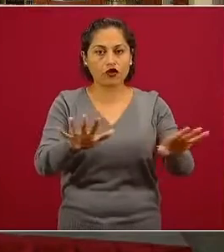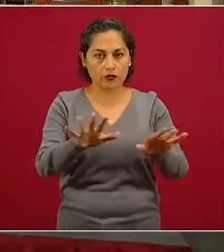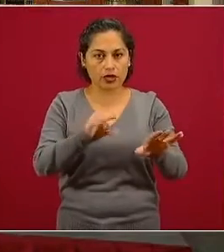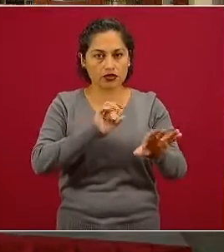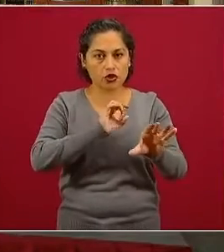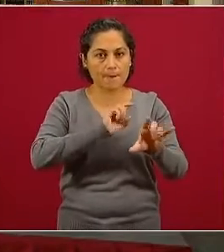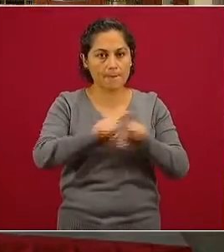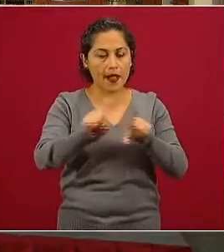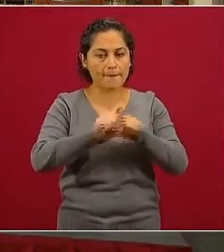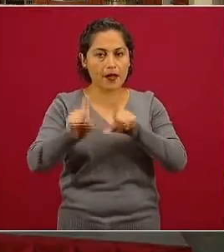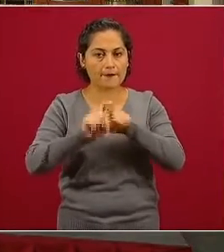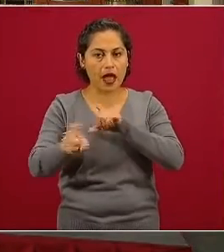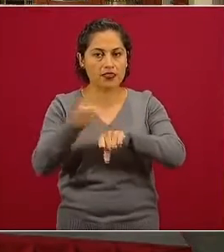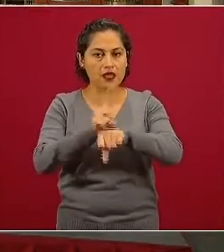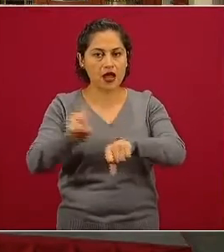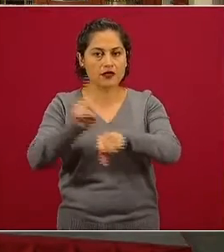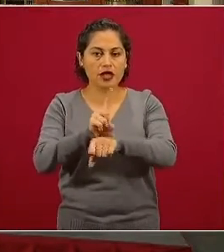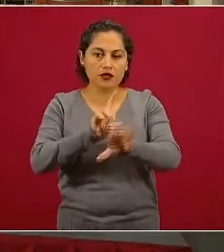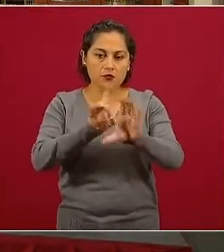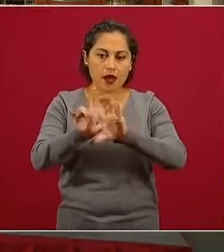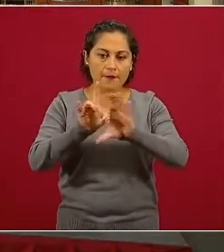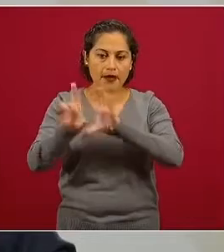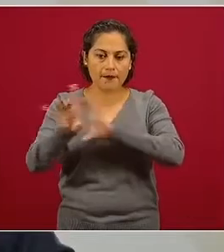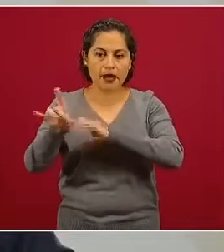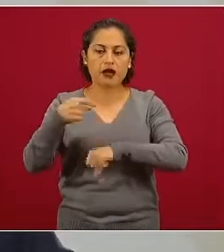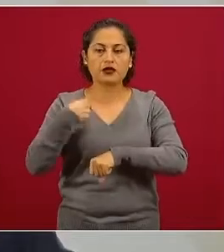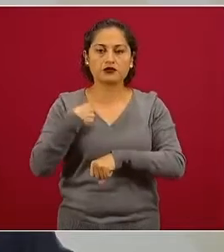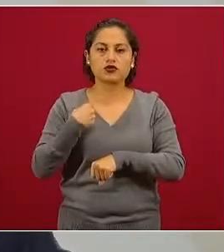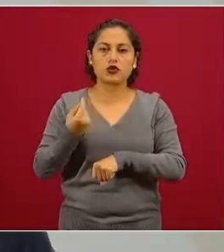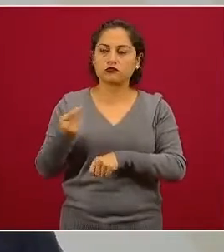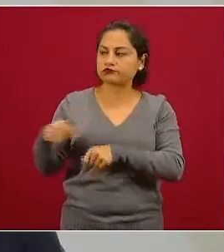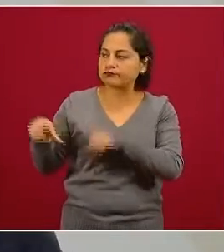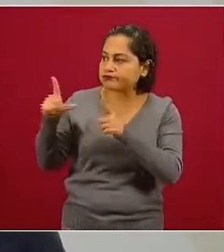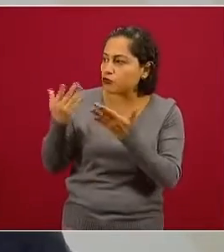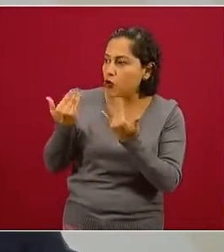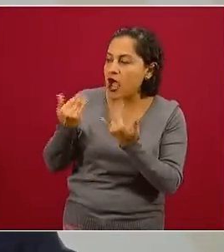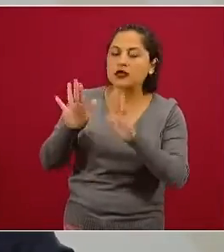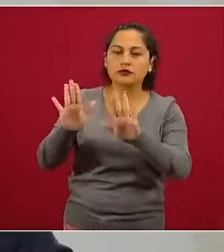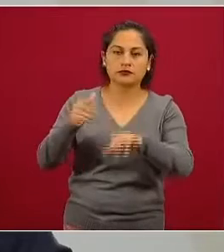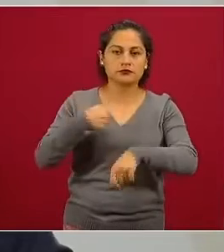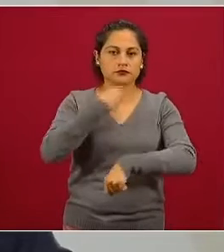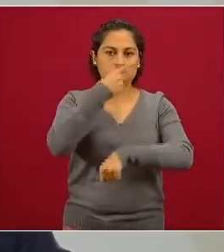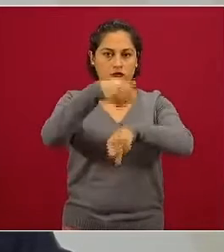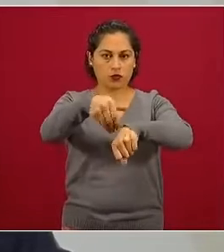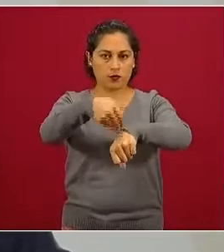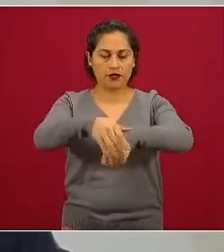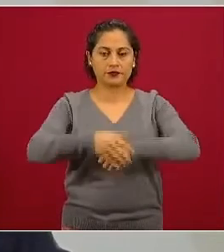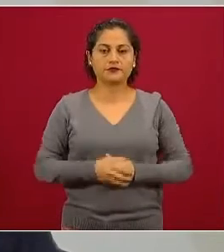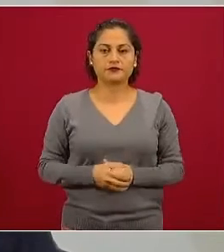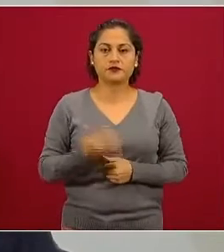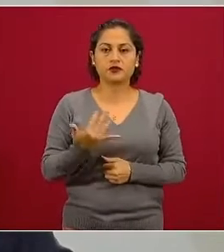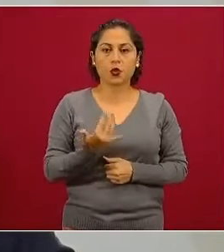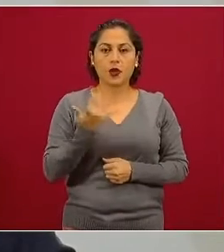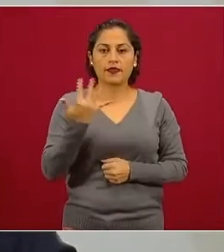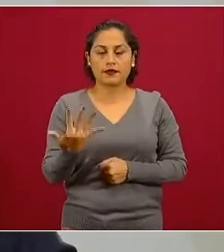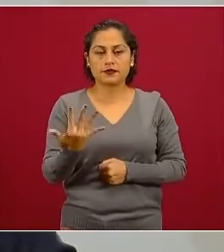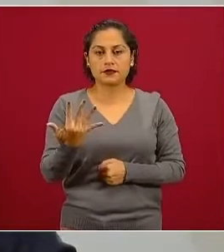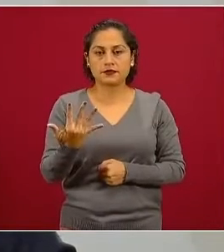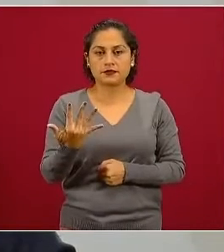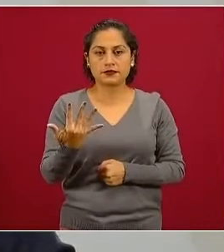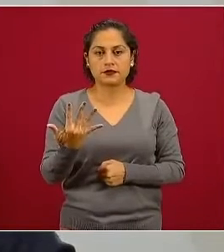contactarnos a este email. Hay también un grupo de WhatsApp, que no sé, debería aparecer en la próxima lámina,